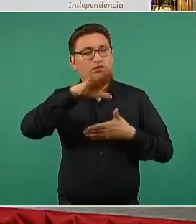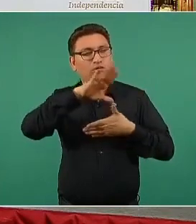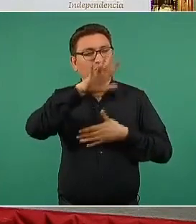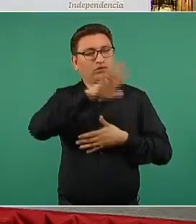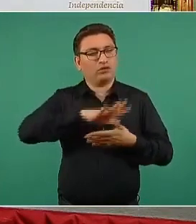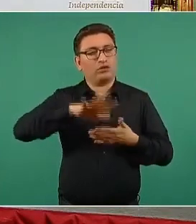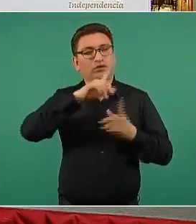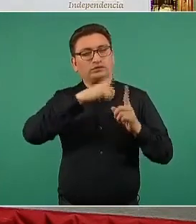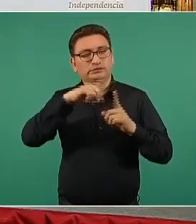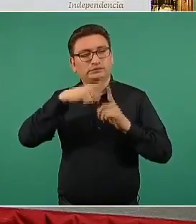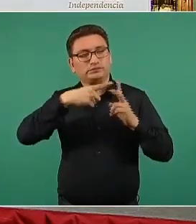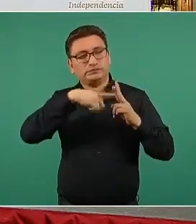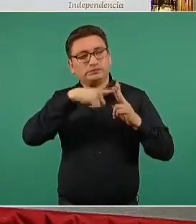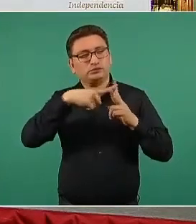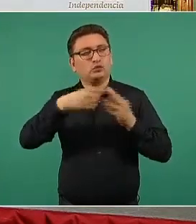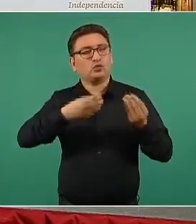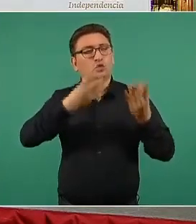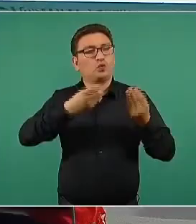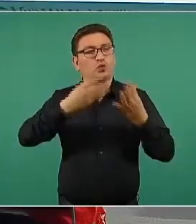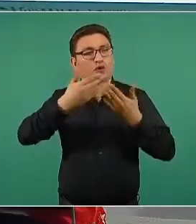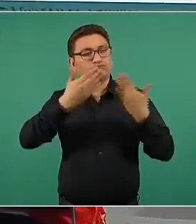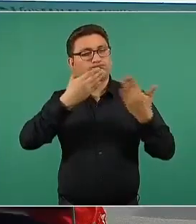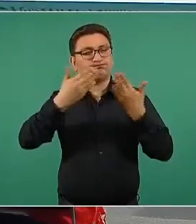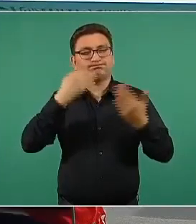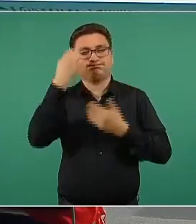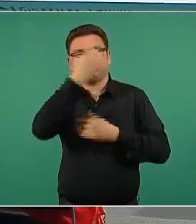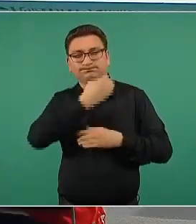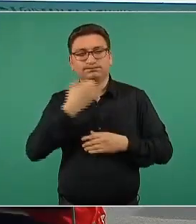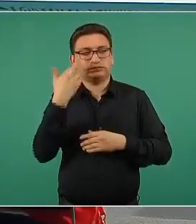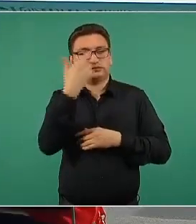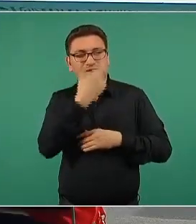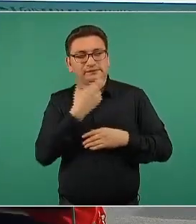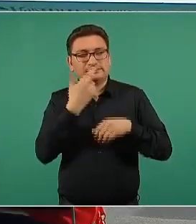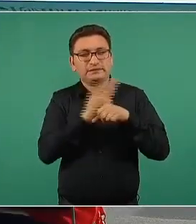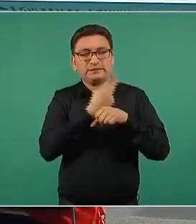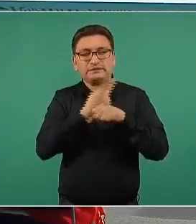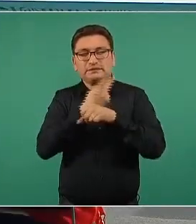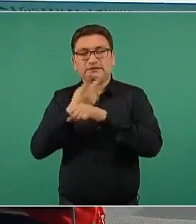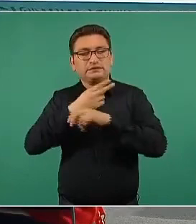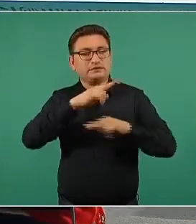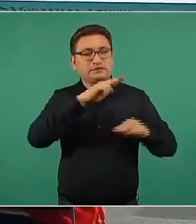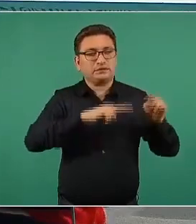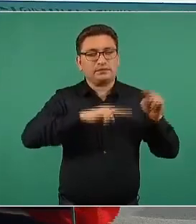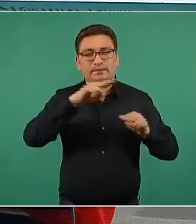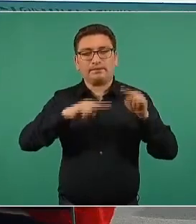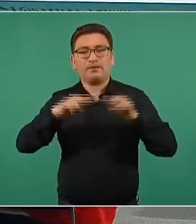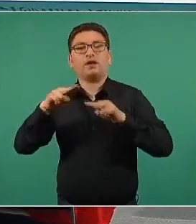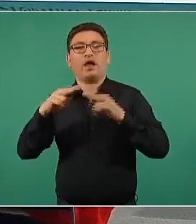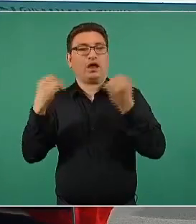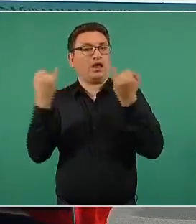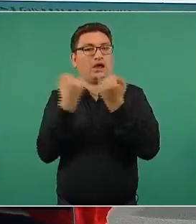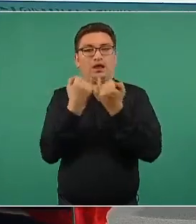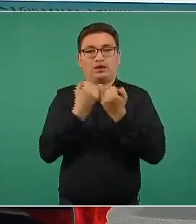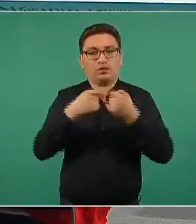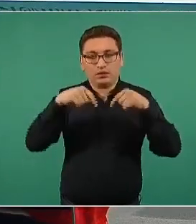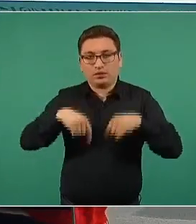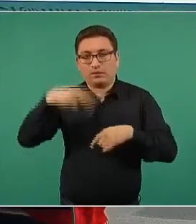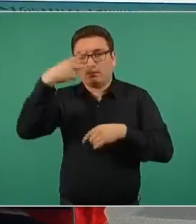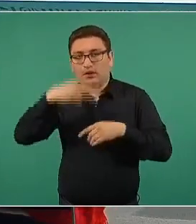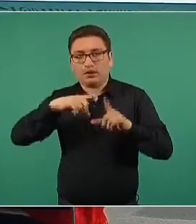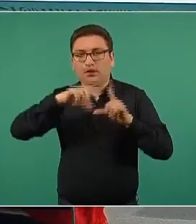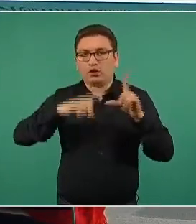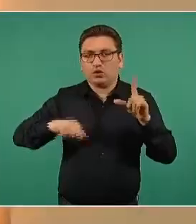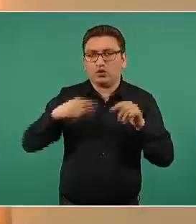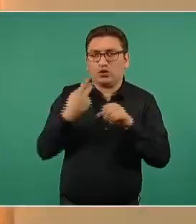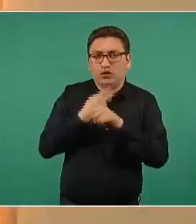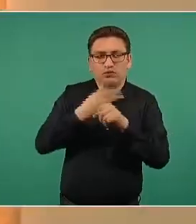visualizando estos indicadores y verificando pues cómo este comportamiento pudiera darse también en nuestro país de alguna